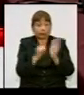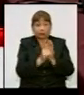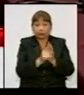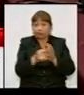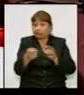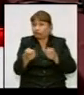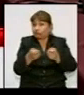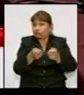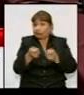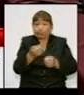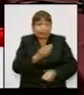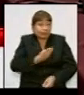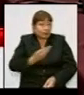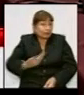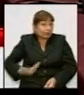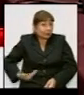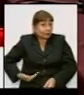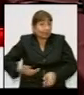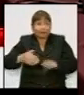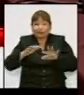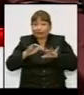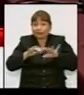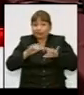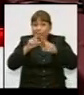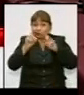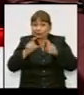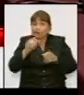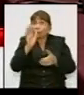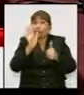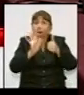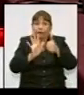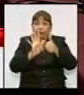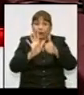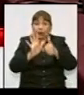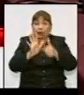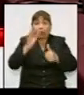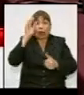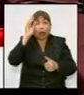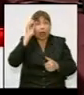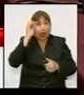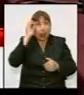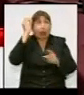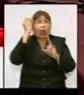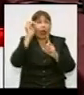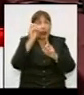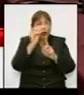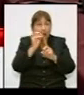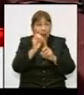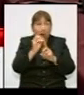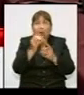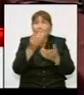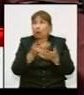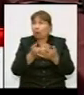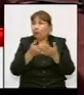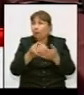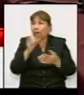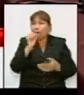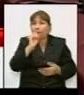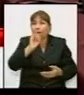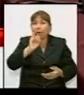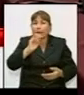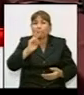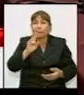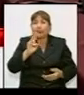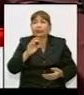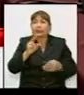la Secretaría de Gobierno Digital, donde ya se han planteado seis objetivos nacionales. con respecto al tema de